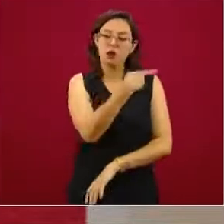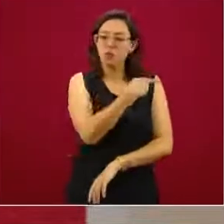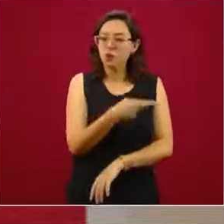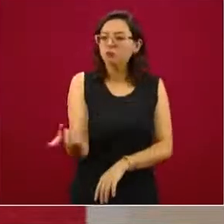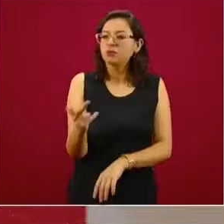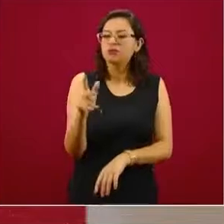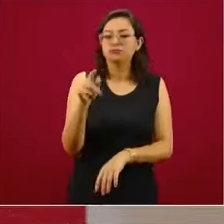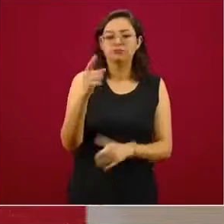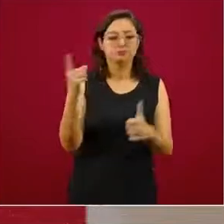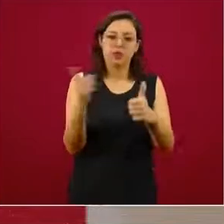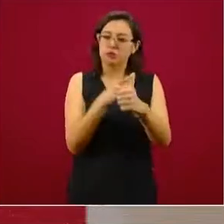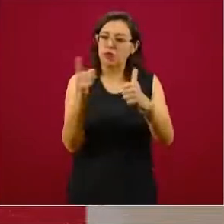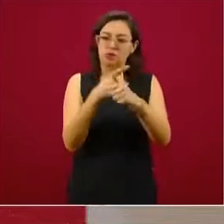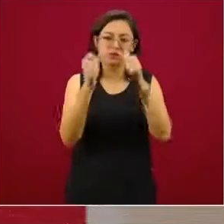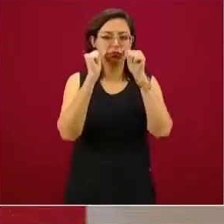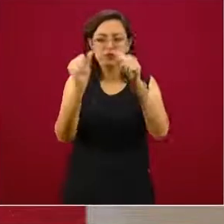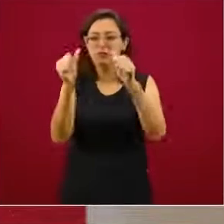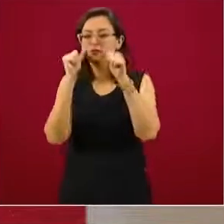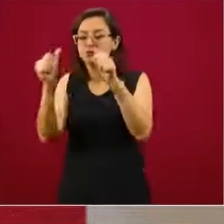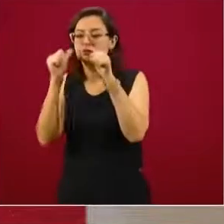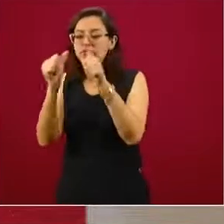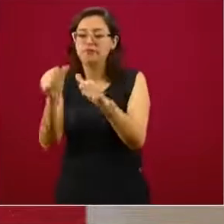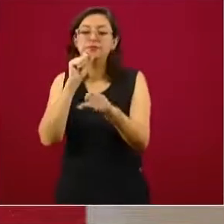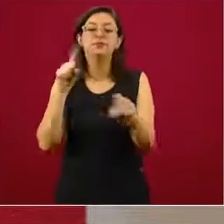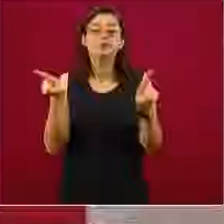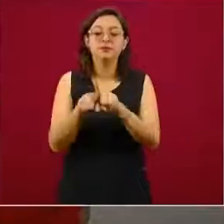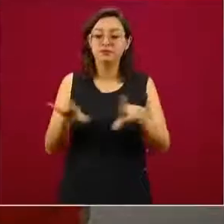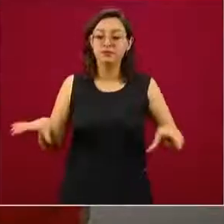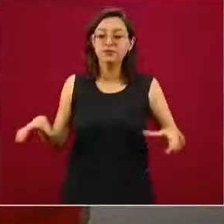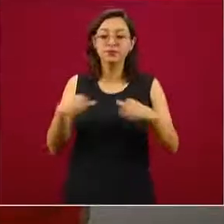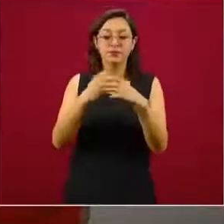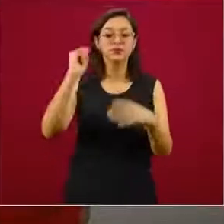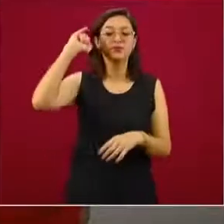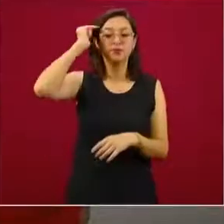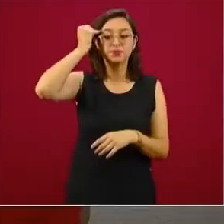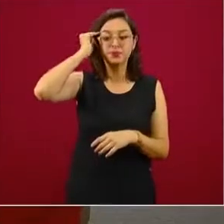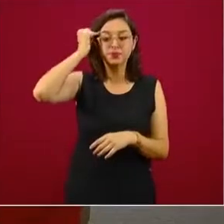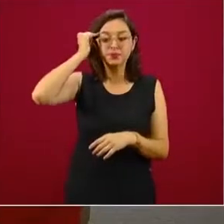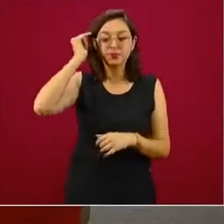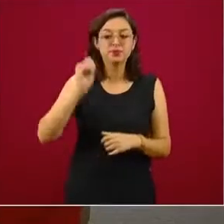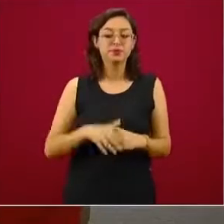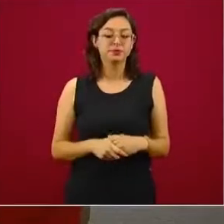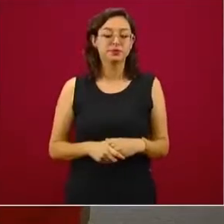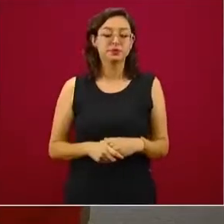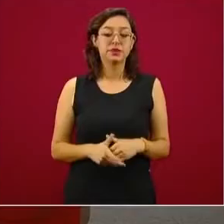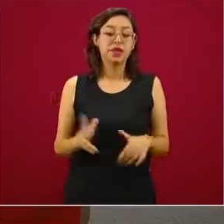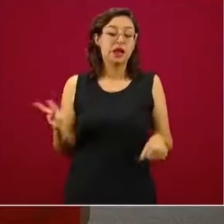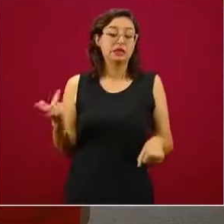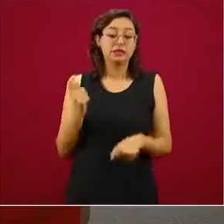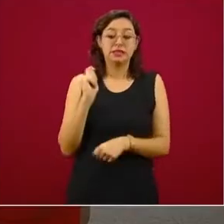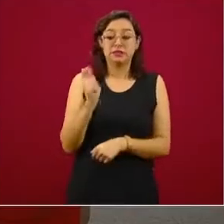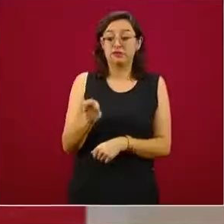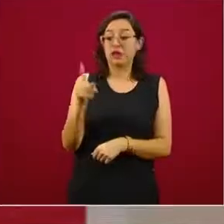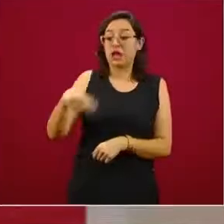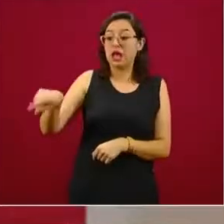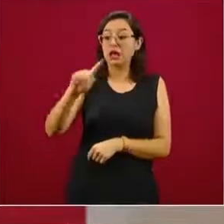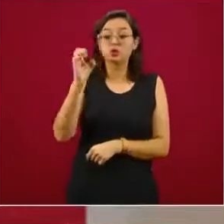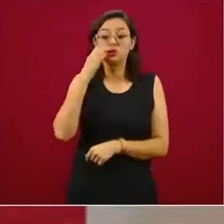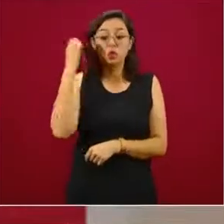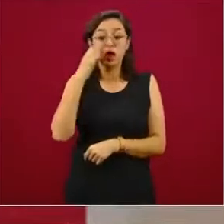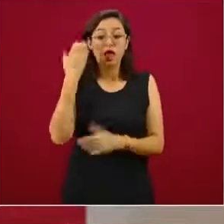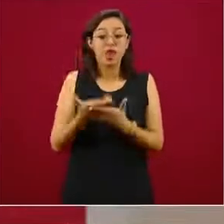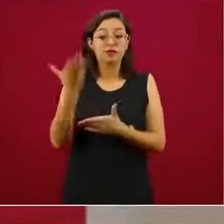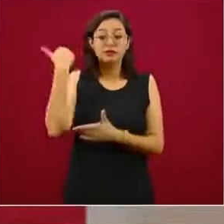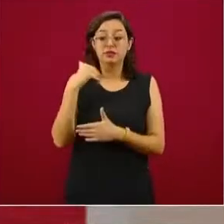marginación y las zonas indígenas. Entonces, buena parte de las escuelas que no tenían